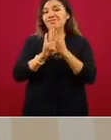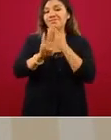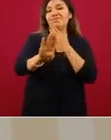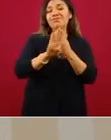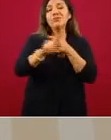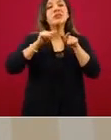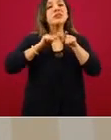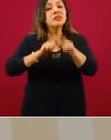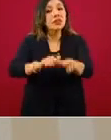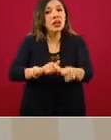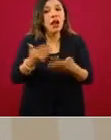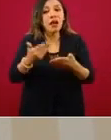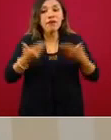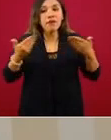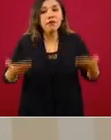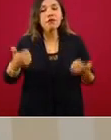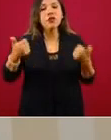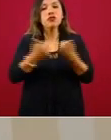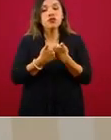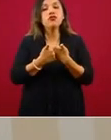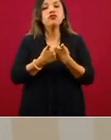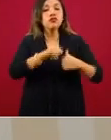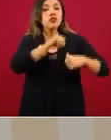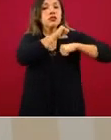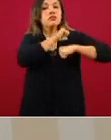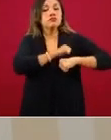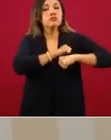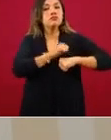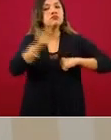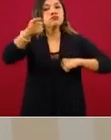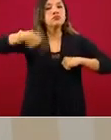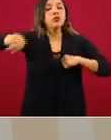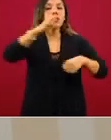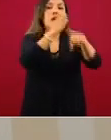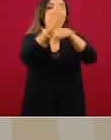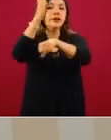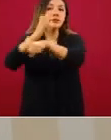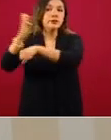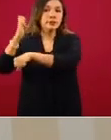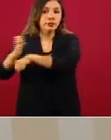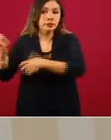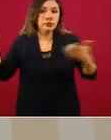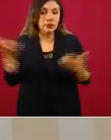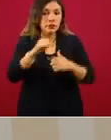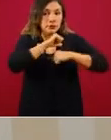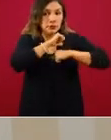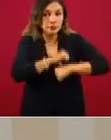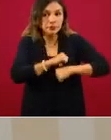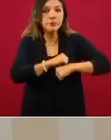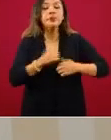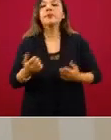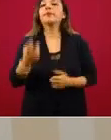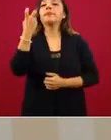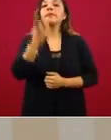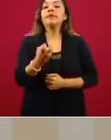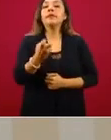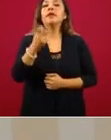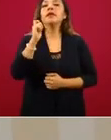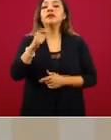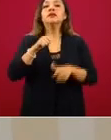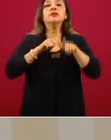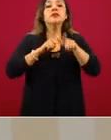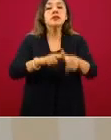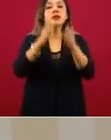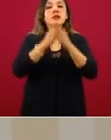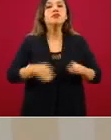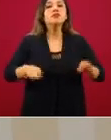que continúan ahora con la tutela directa de las entidades federativas, y este elemento de movilidad sigue